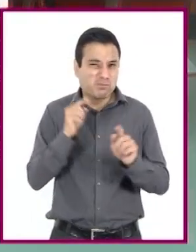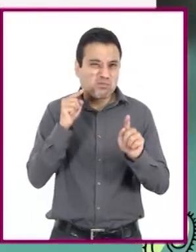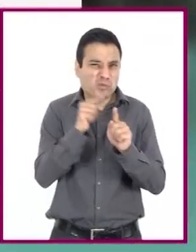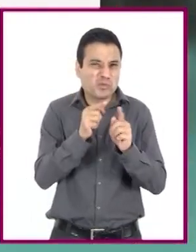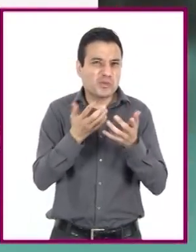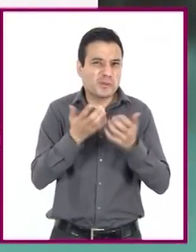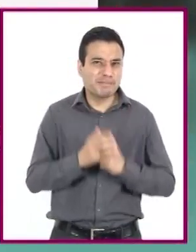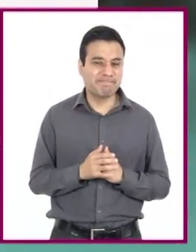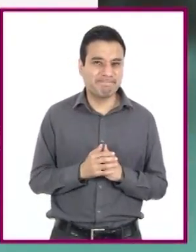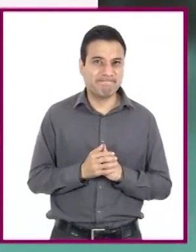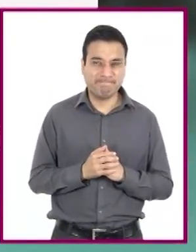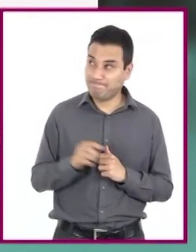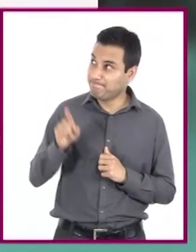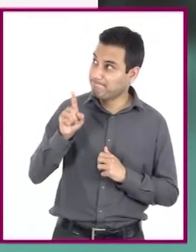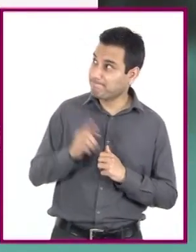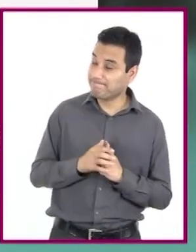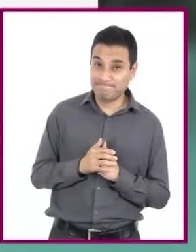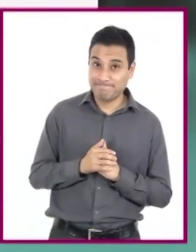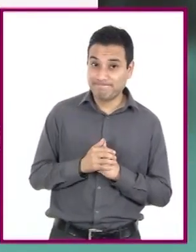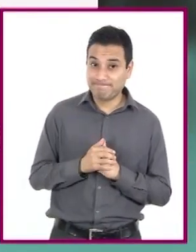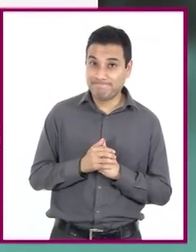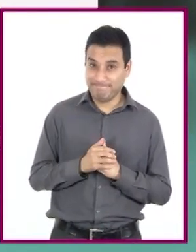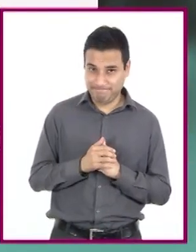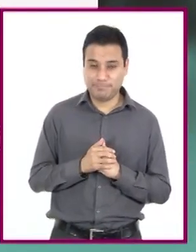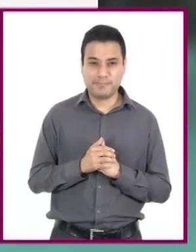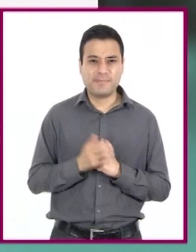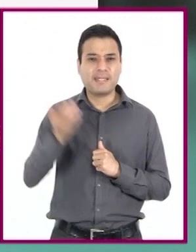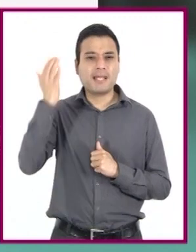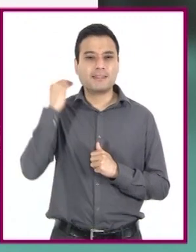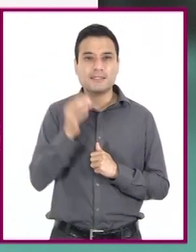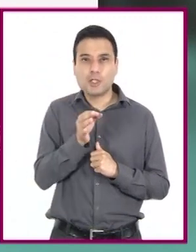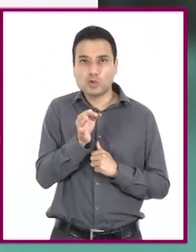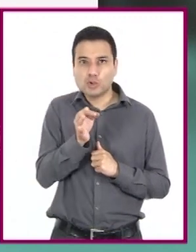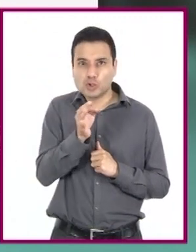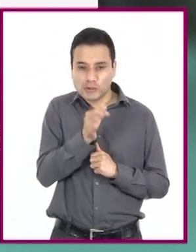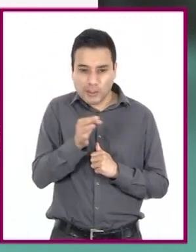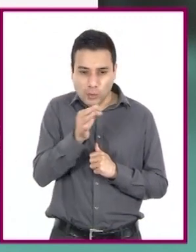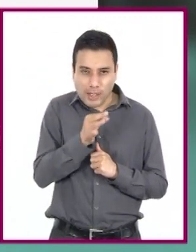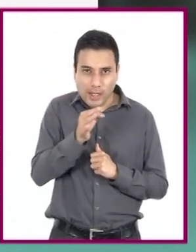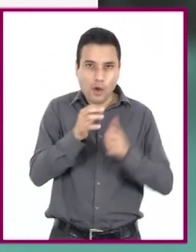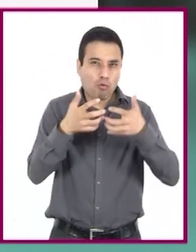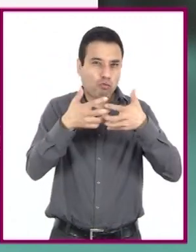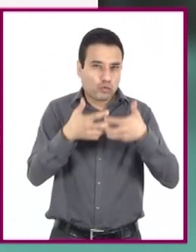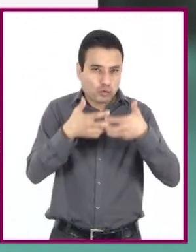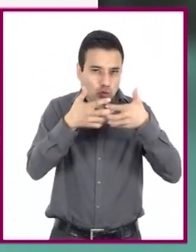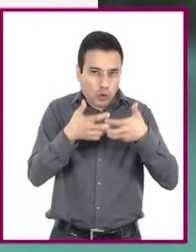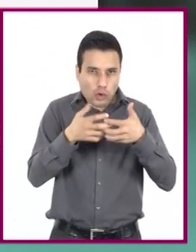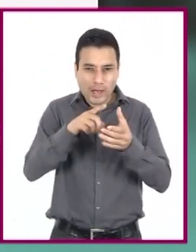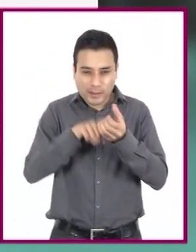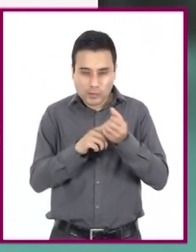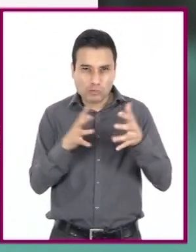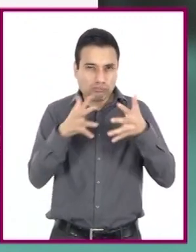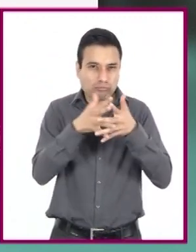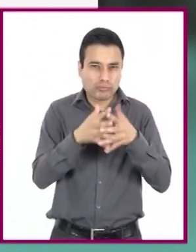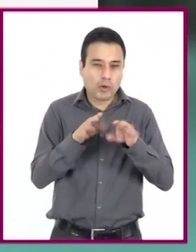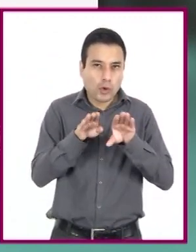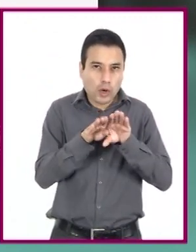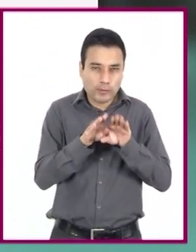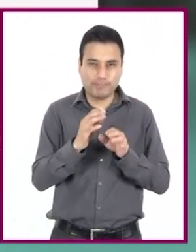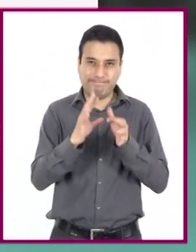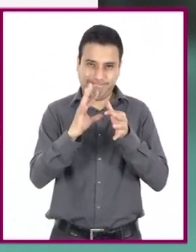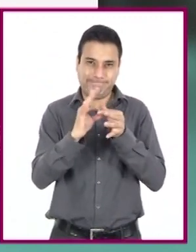propósito repasar las estructuras y funciones básicas de la célula. Pueden utilizar